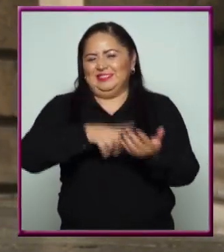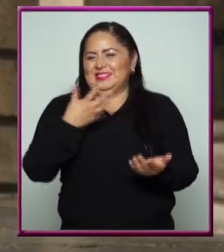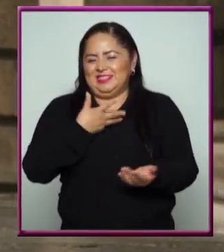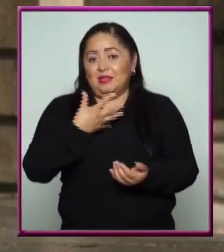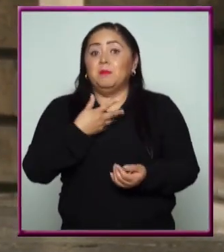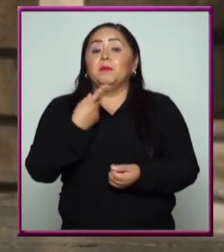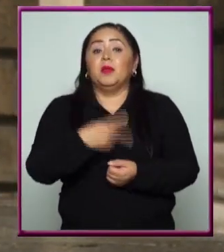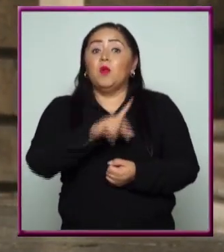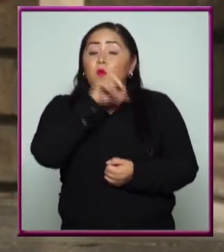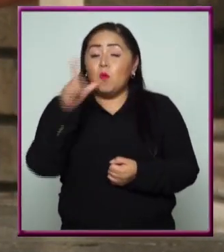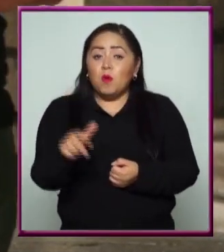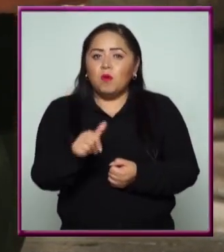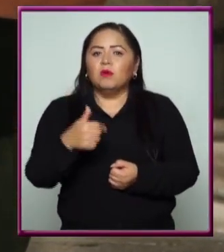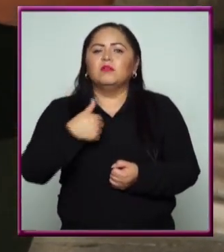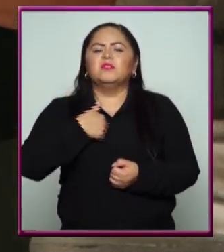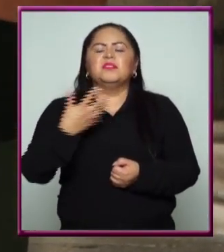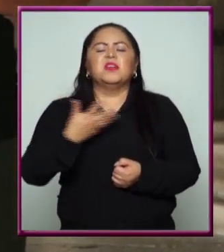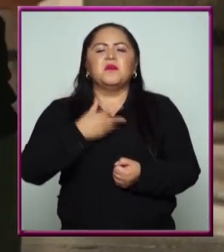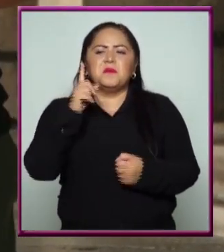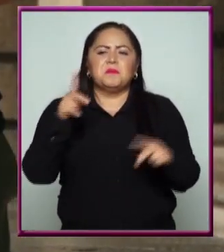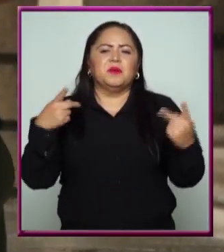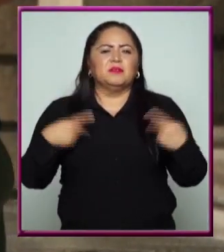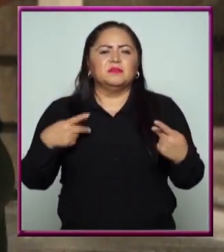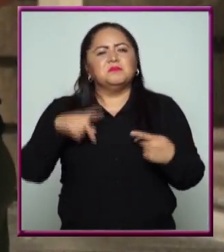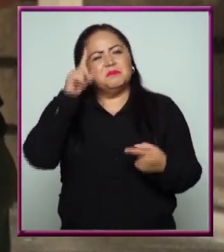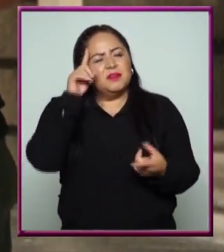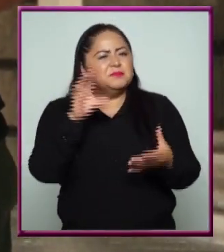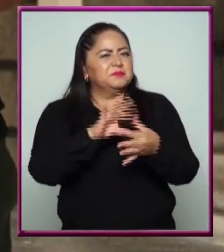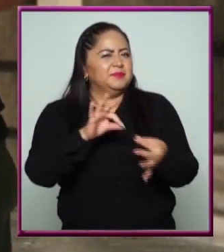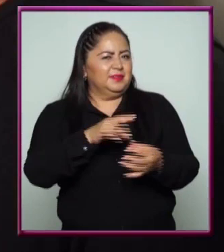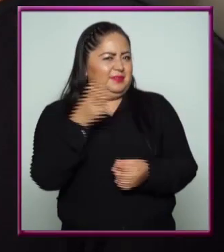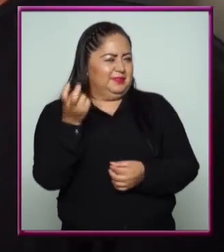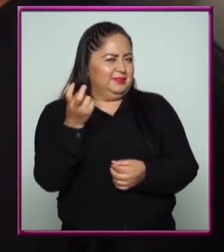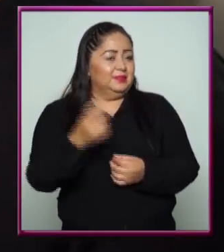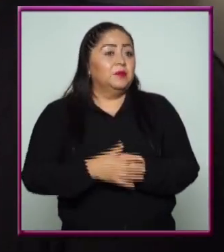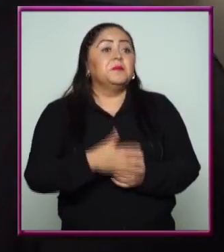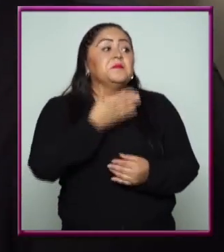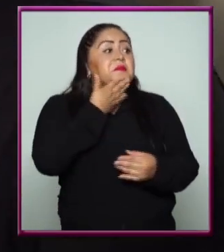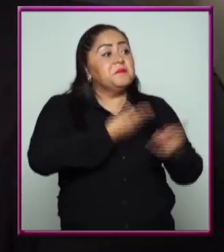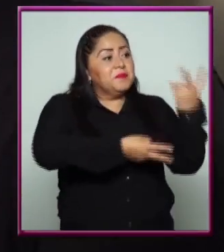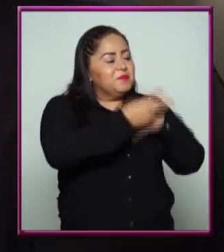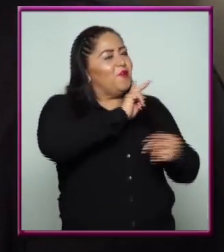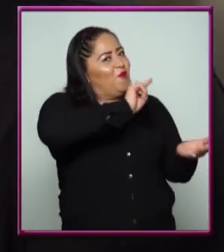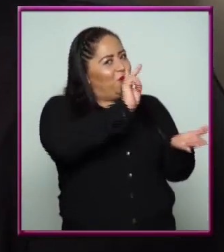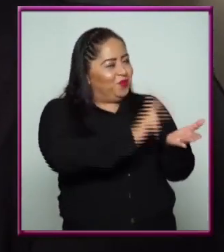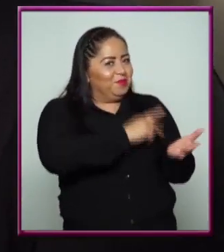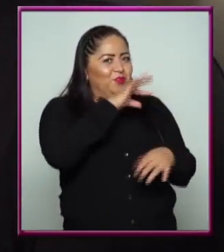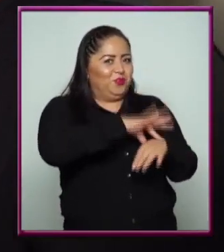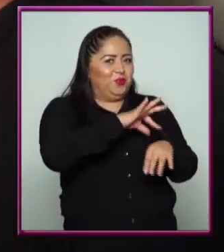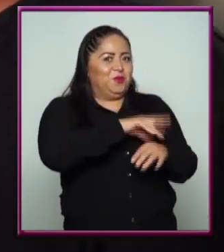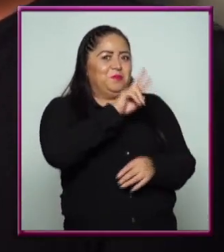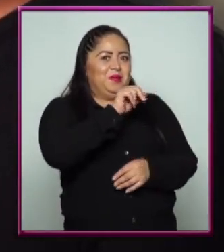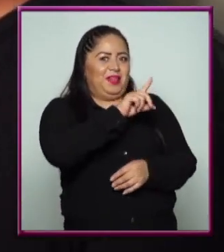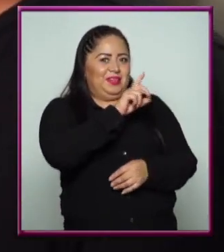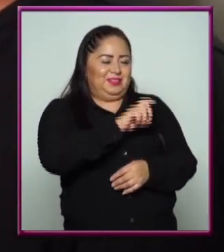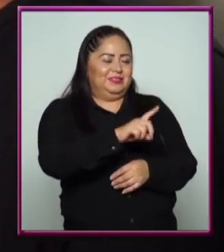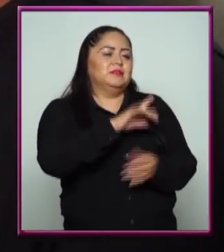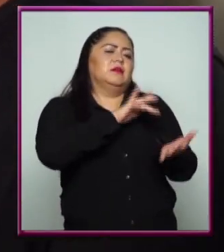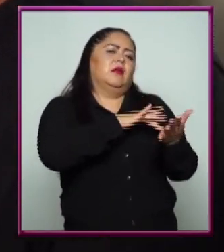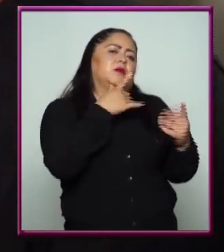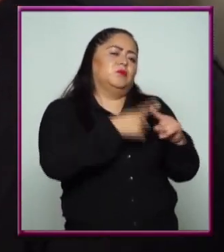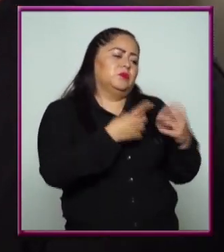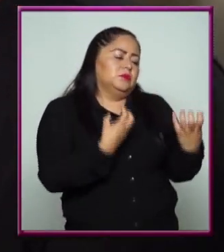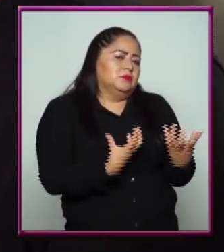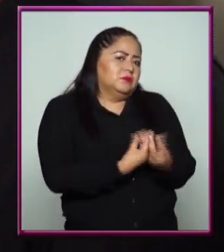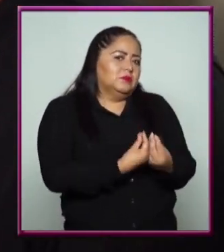de nuevo, creo que tengo a la persona indicada para hablar de eso. Bienvenido de nuevo, doctor Valdés. Muchas gracias por estar